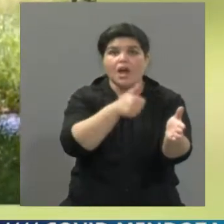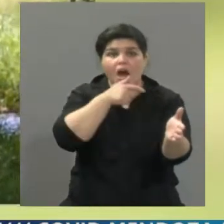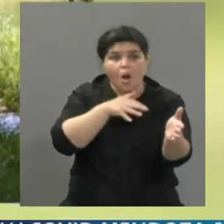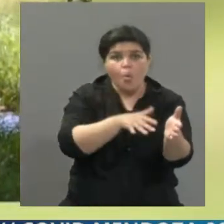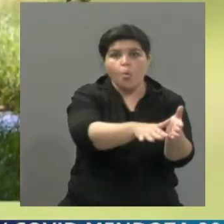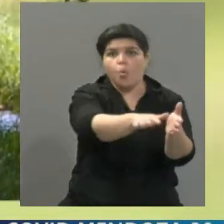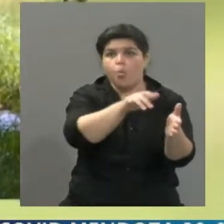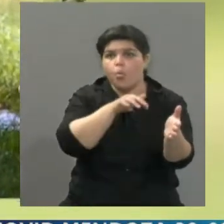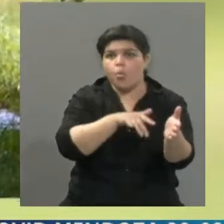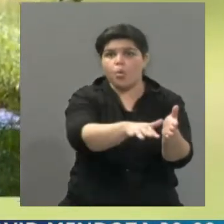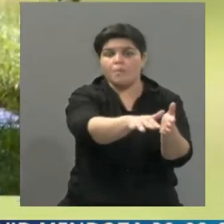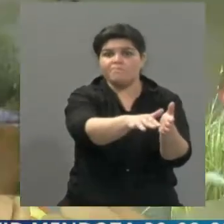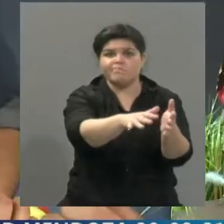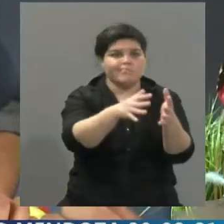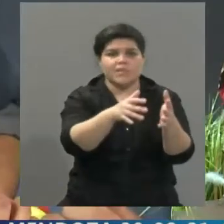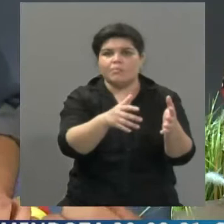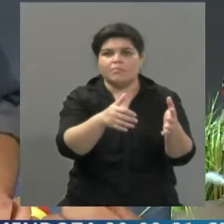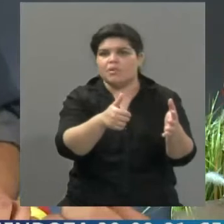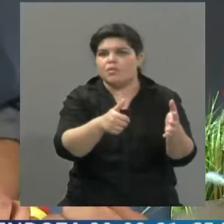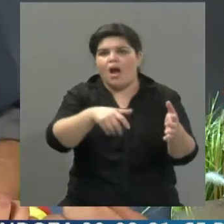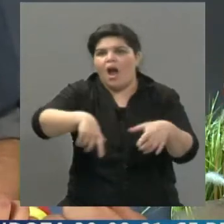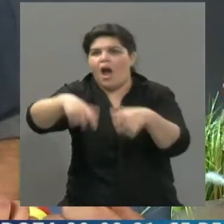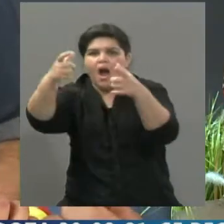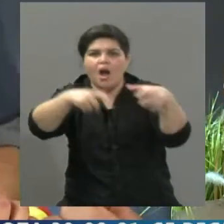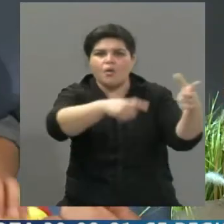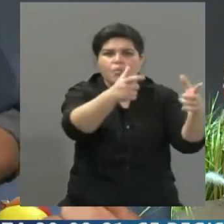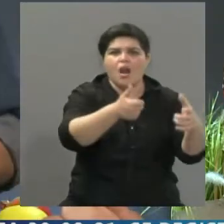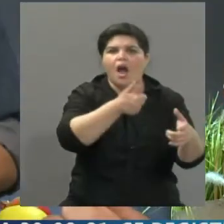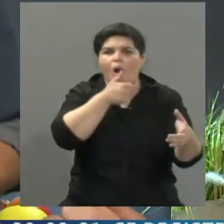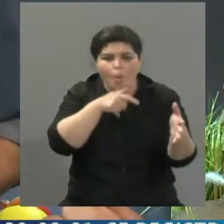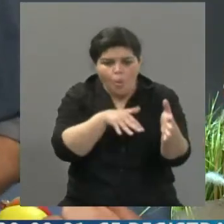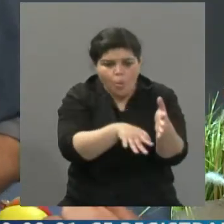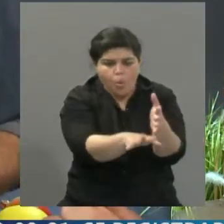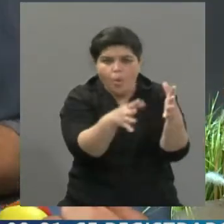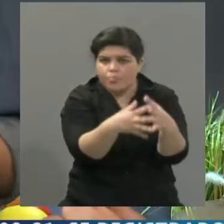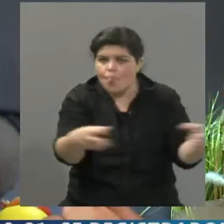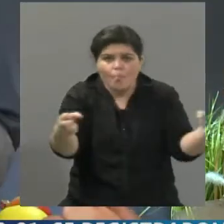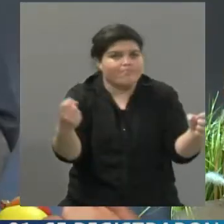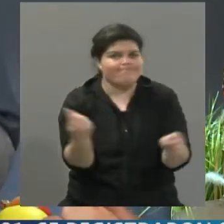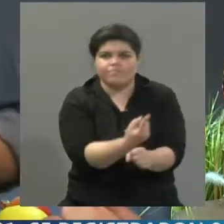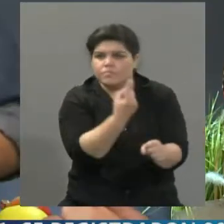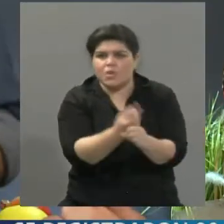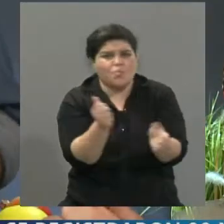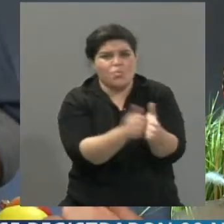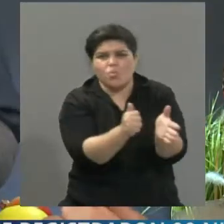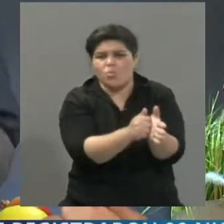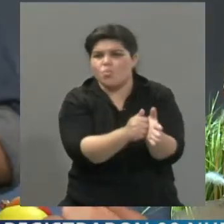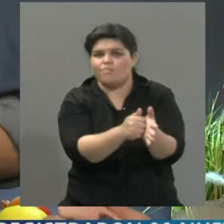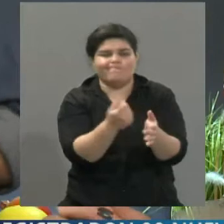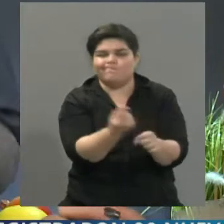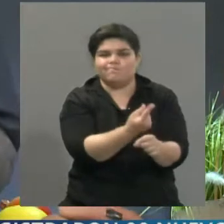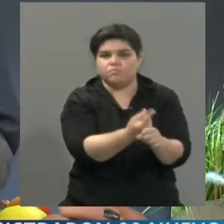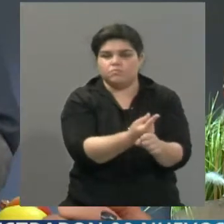a los árboles. Sergio, más allá que no quiero meter cizaña nada, pero sabemos que el medio ambiente es un